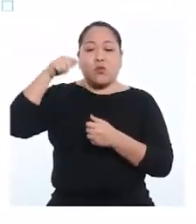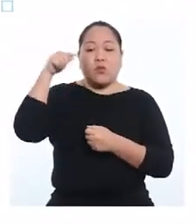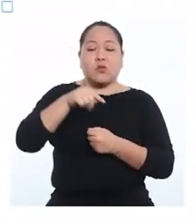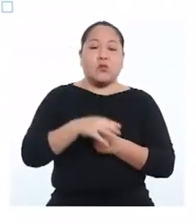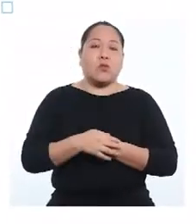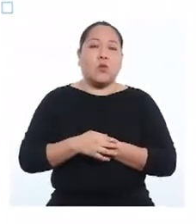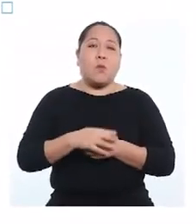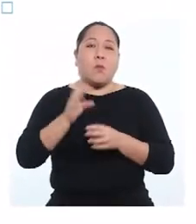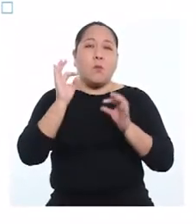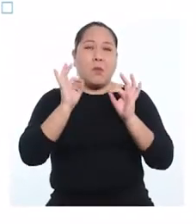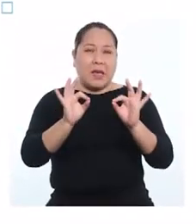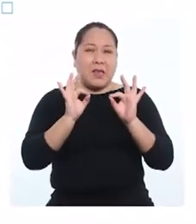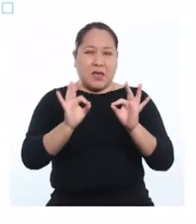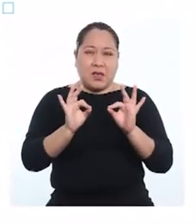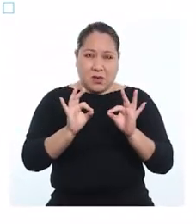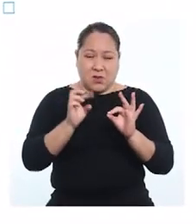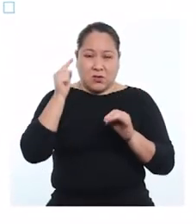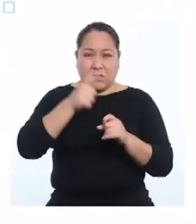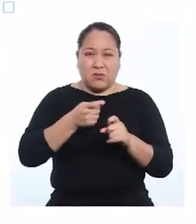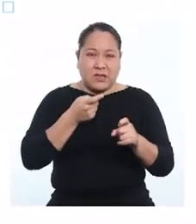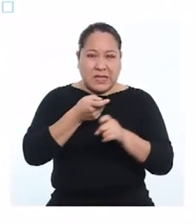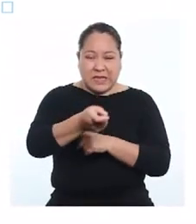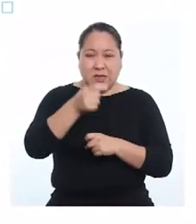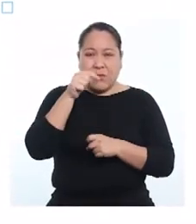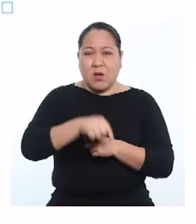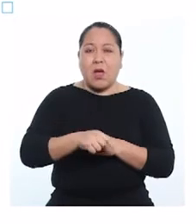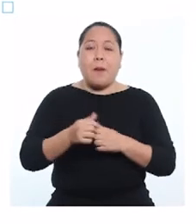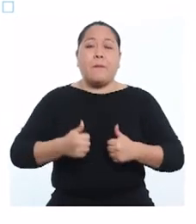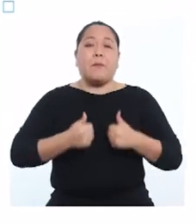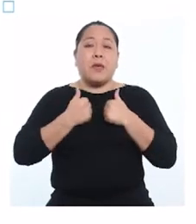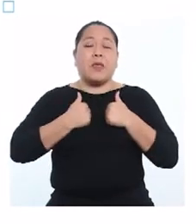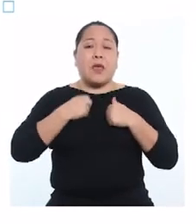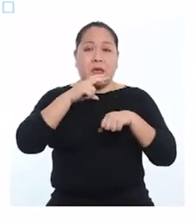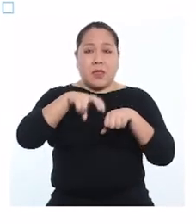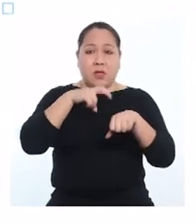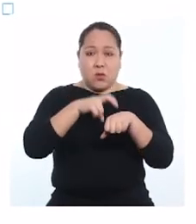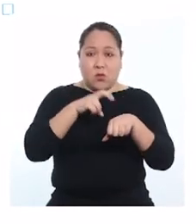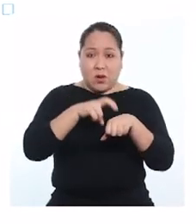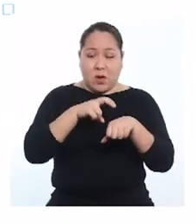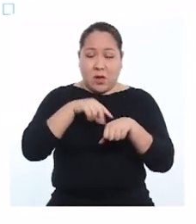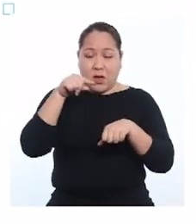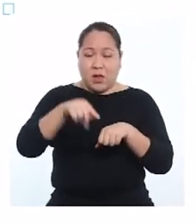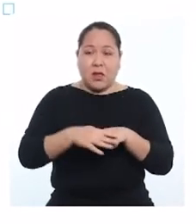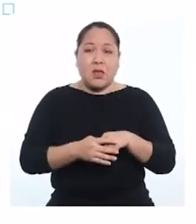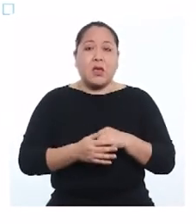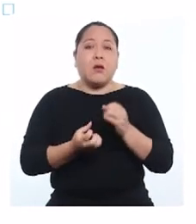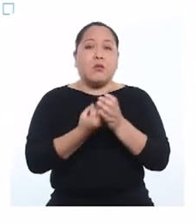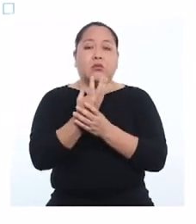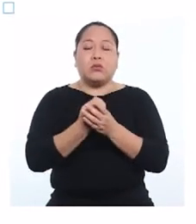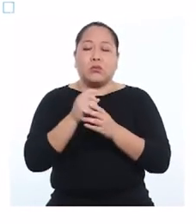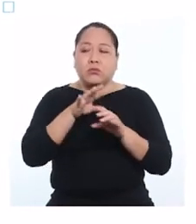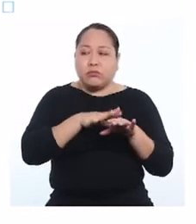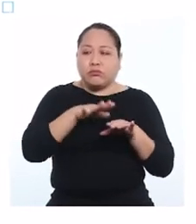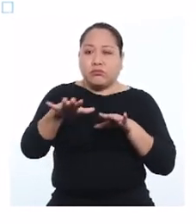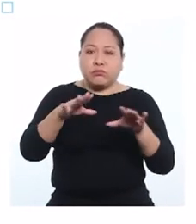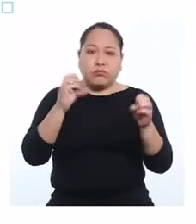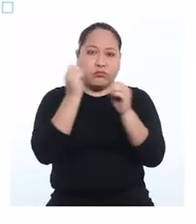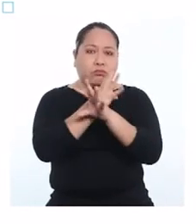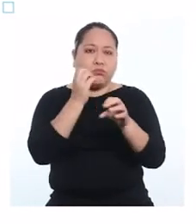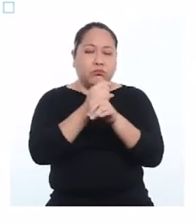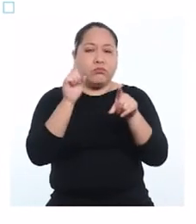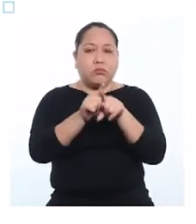según el informe mundial sobre delitos contra la vida silvestre y los bosques, este comercio ilegal se ha